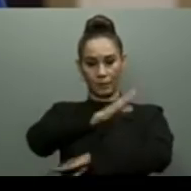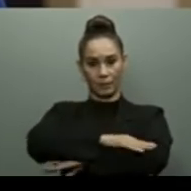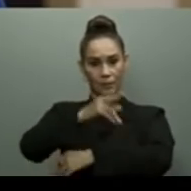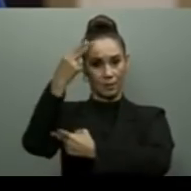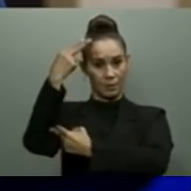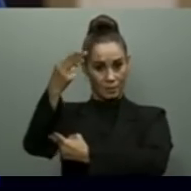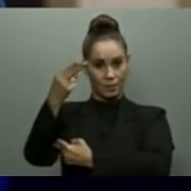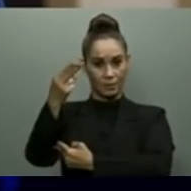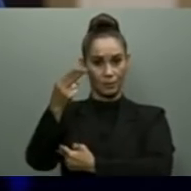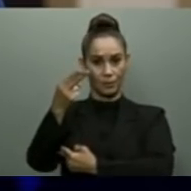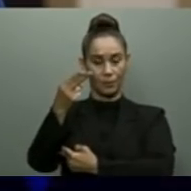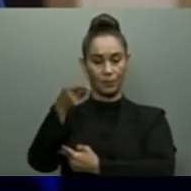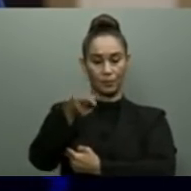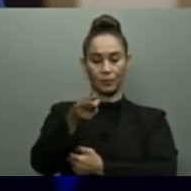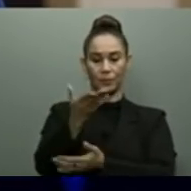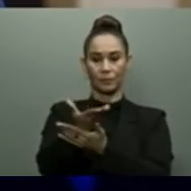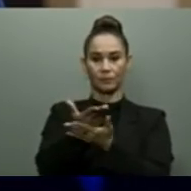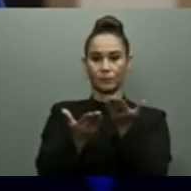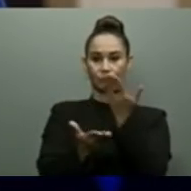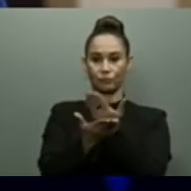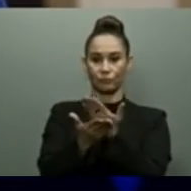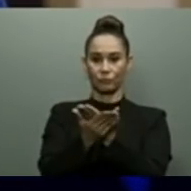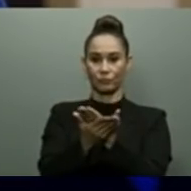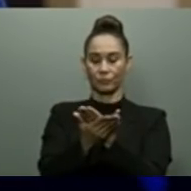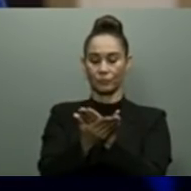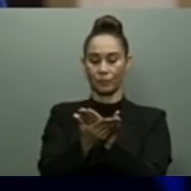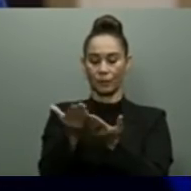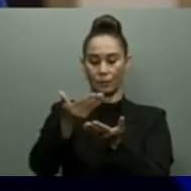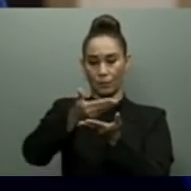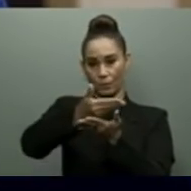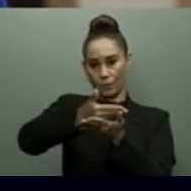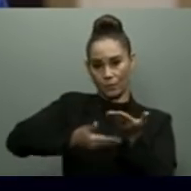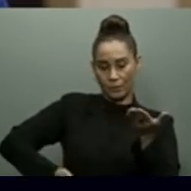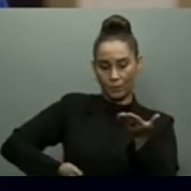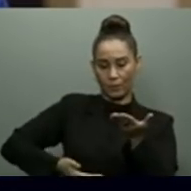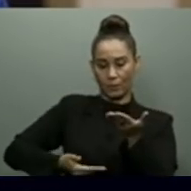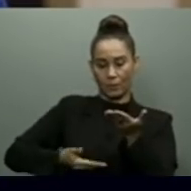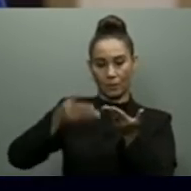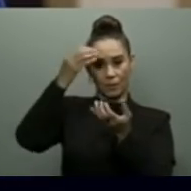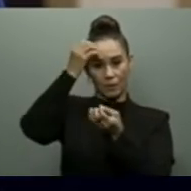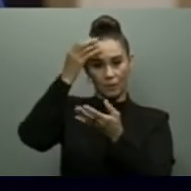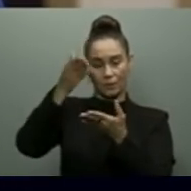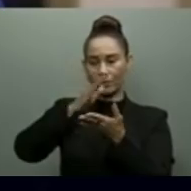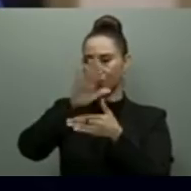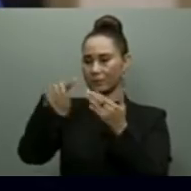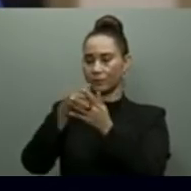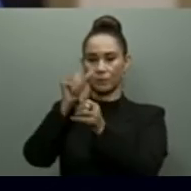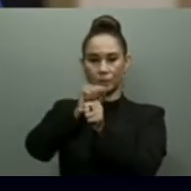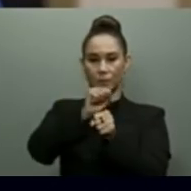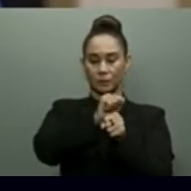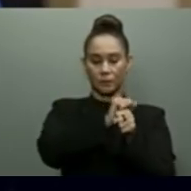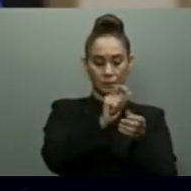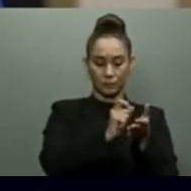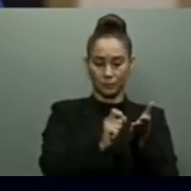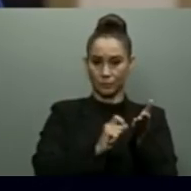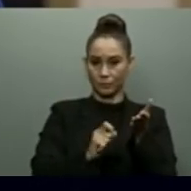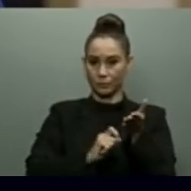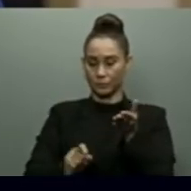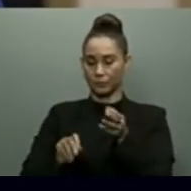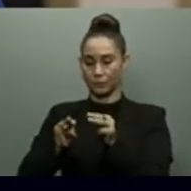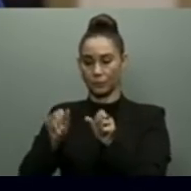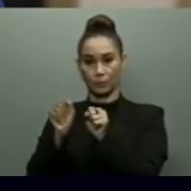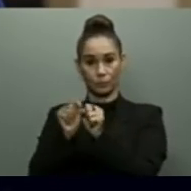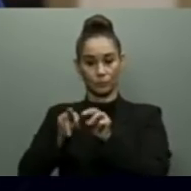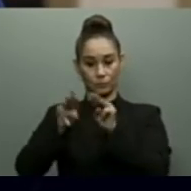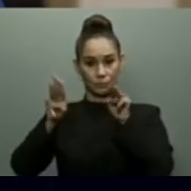honor, tienen en sus manos un dossier de todo lo que hemos venido trabajando con el señor ministro